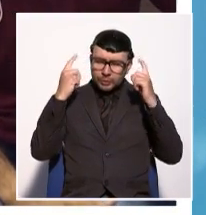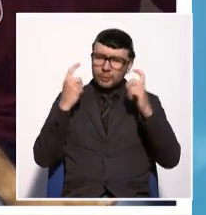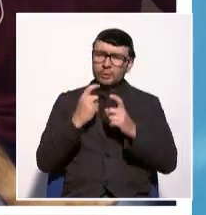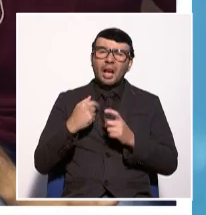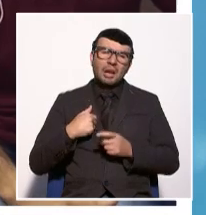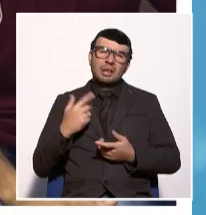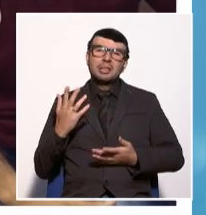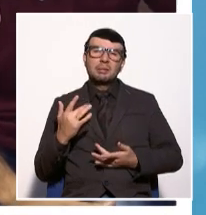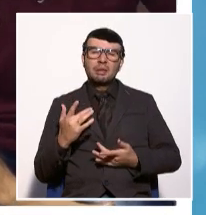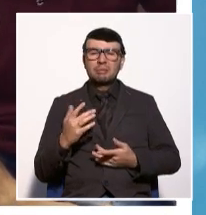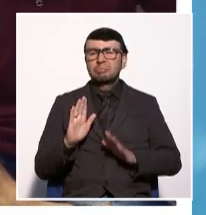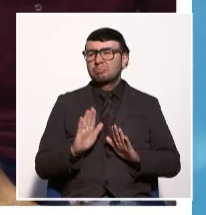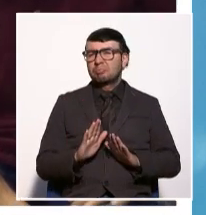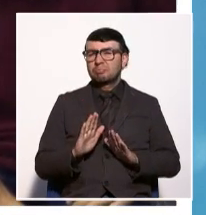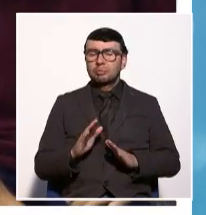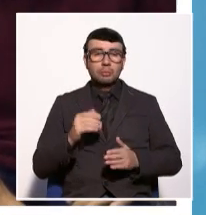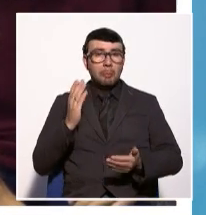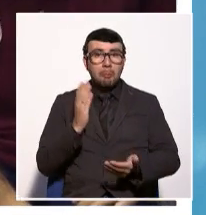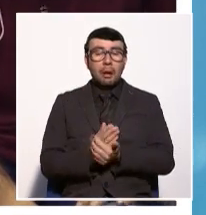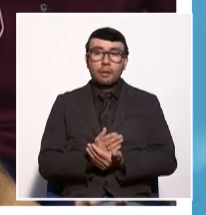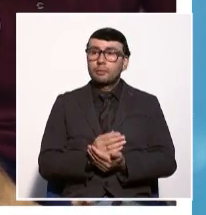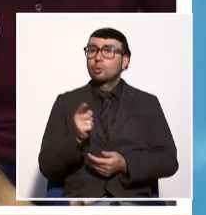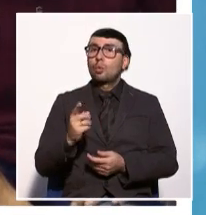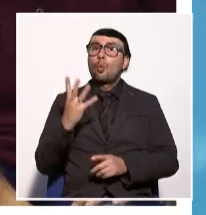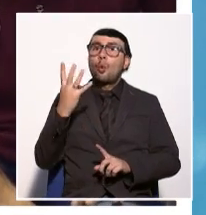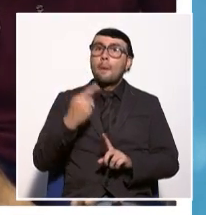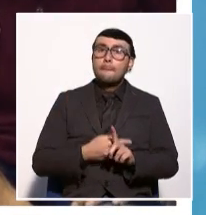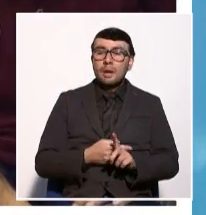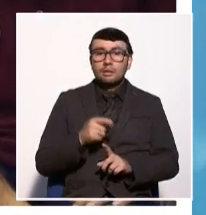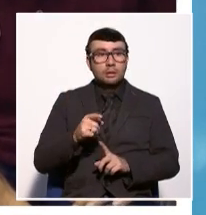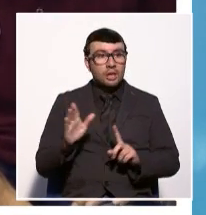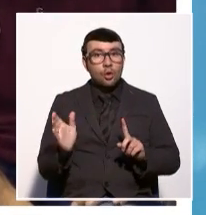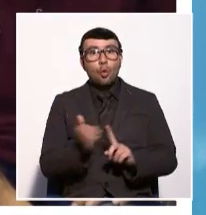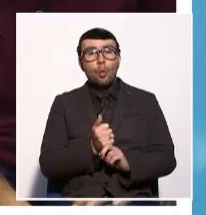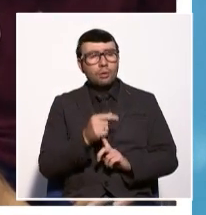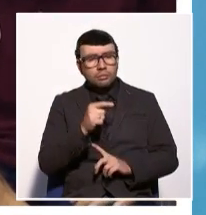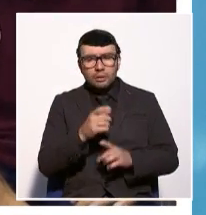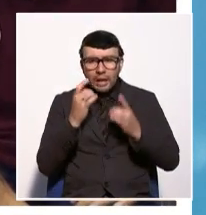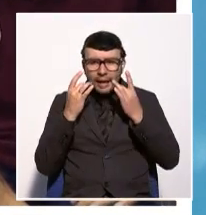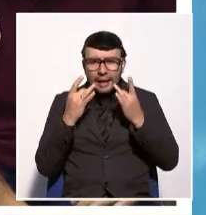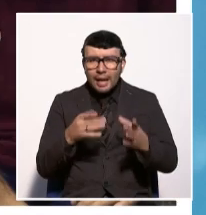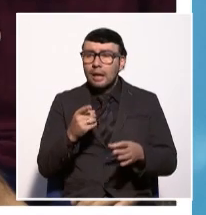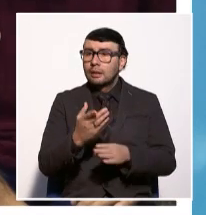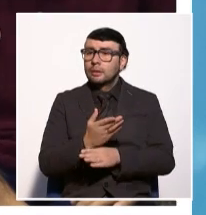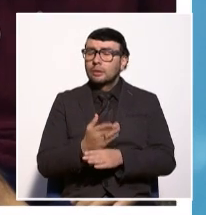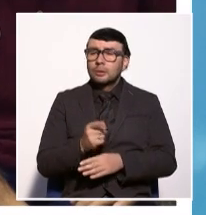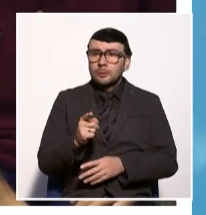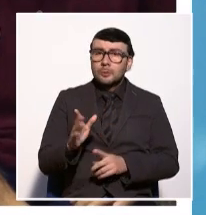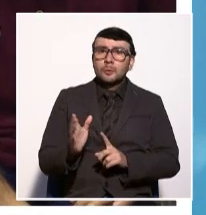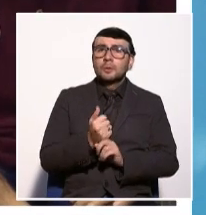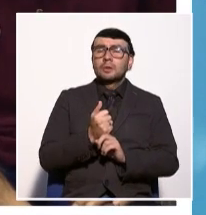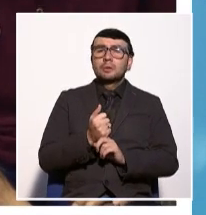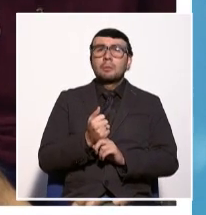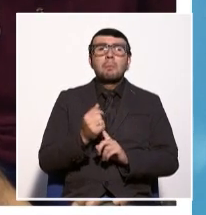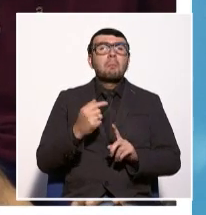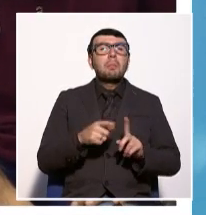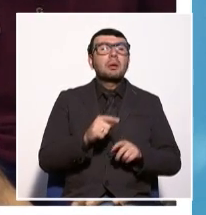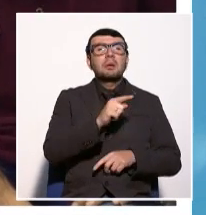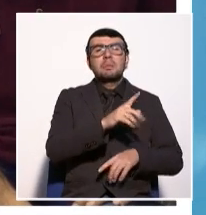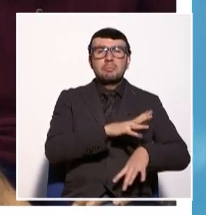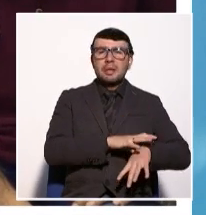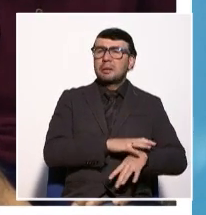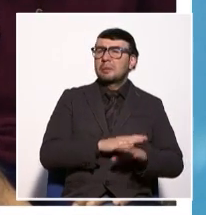esperar tanto cuando ya desde hace cuatro meses encontraron lateralidad del problema de james jones e independiente de la gravedad